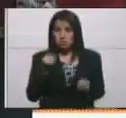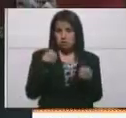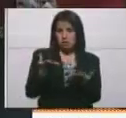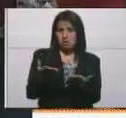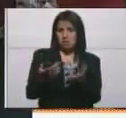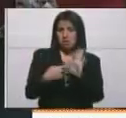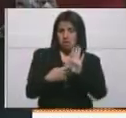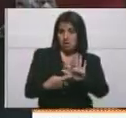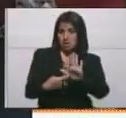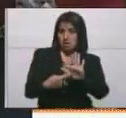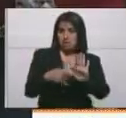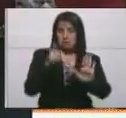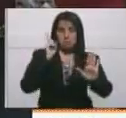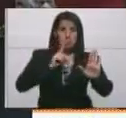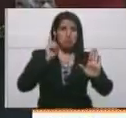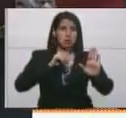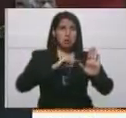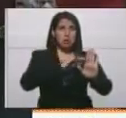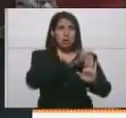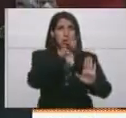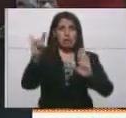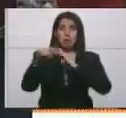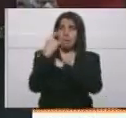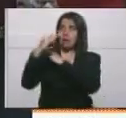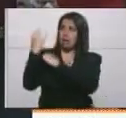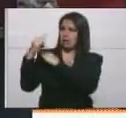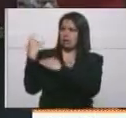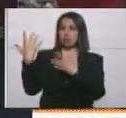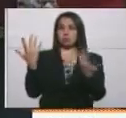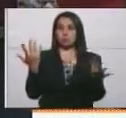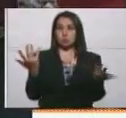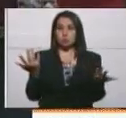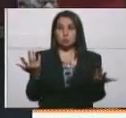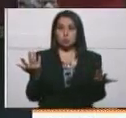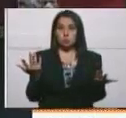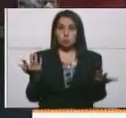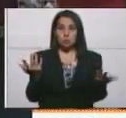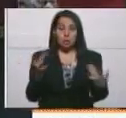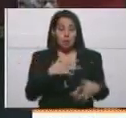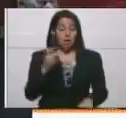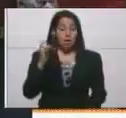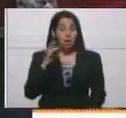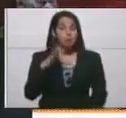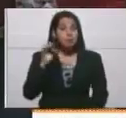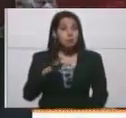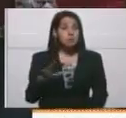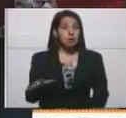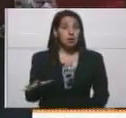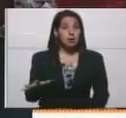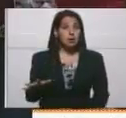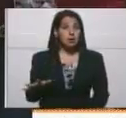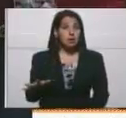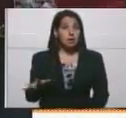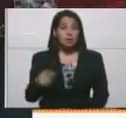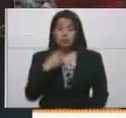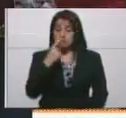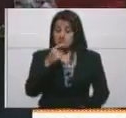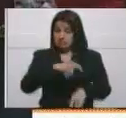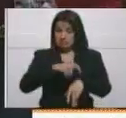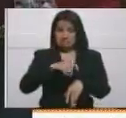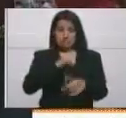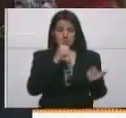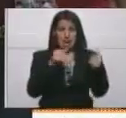un conjunto de engaños. Bueno, en su momento, lamentablemente, se dieron las